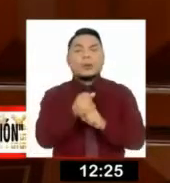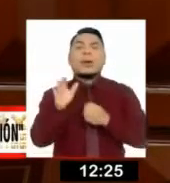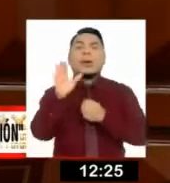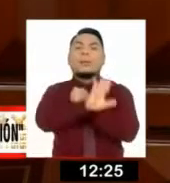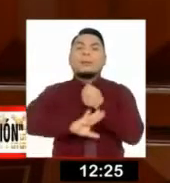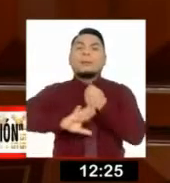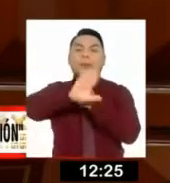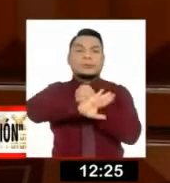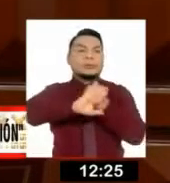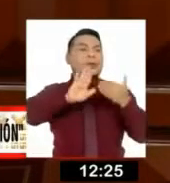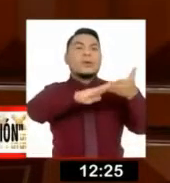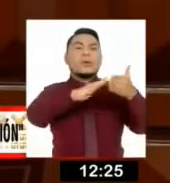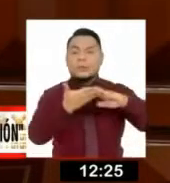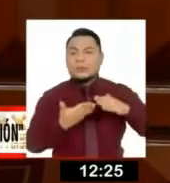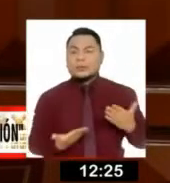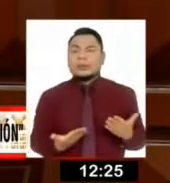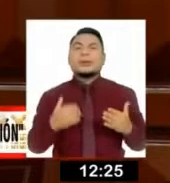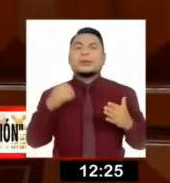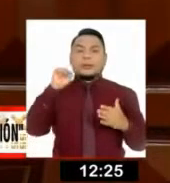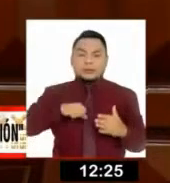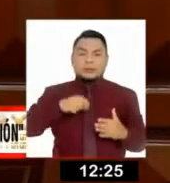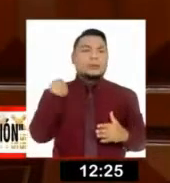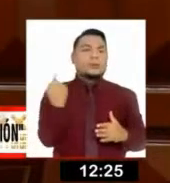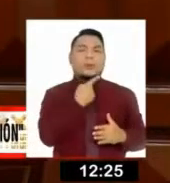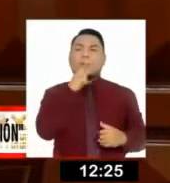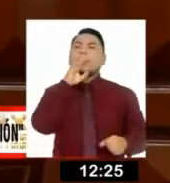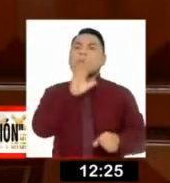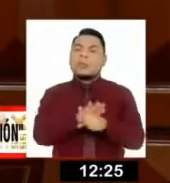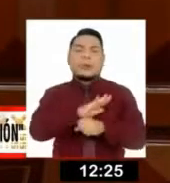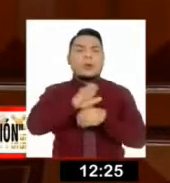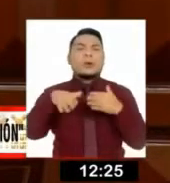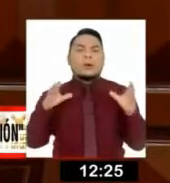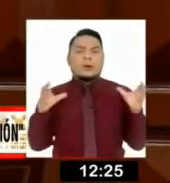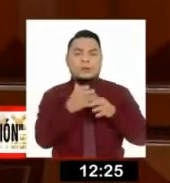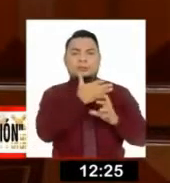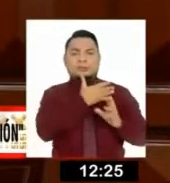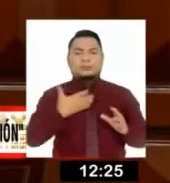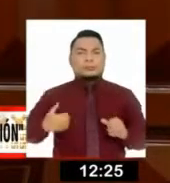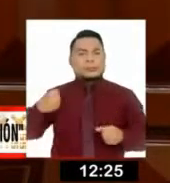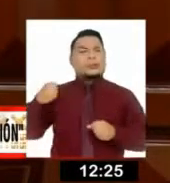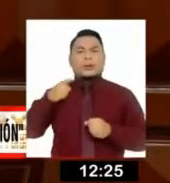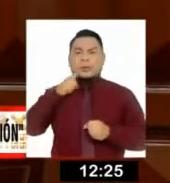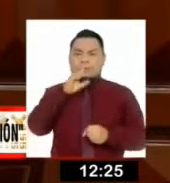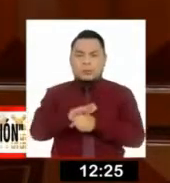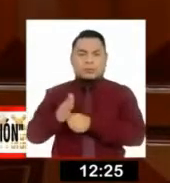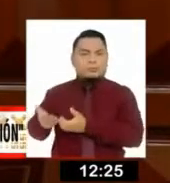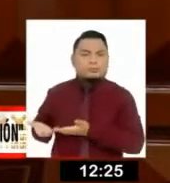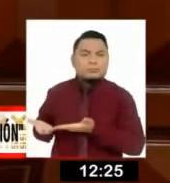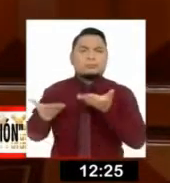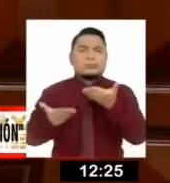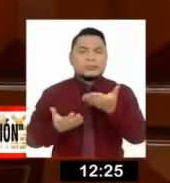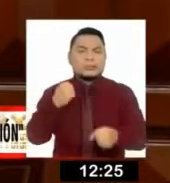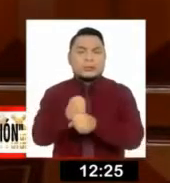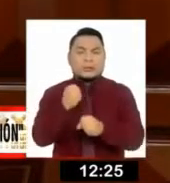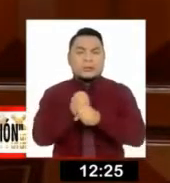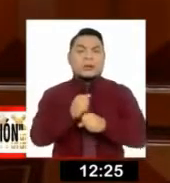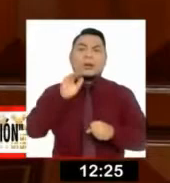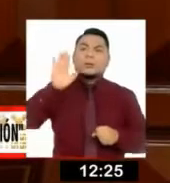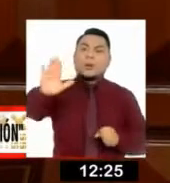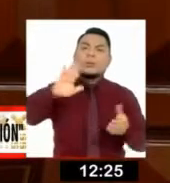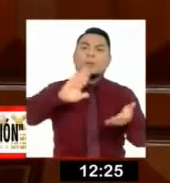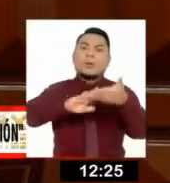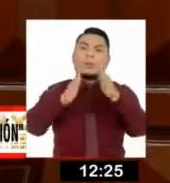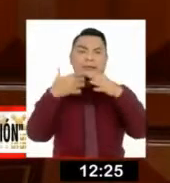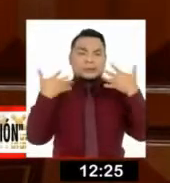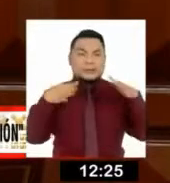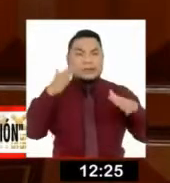protección comunitaria. Vamos a comprometer todo el aparato del Estado y con nuestro pueblo